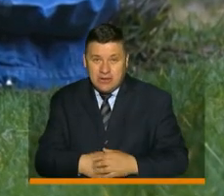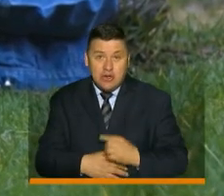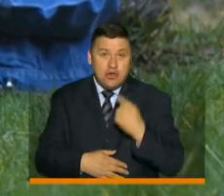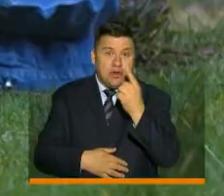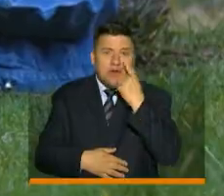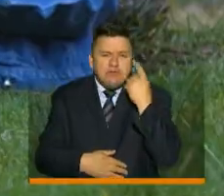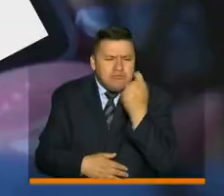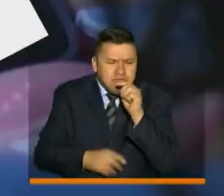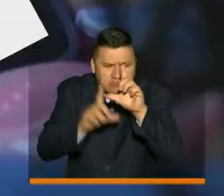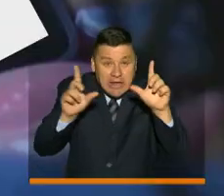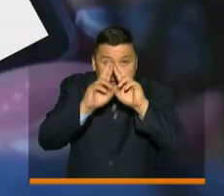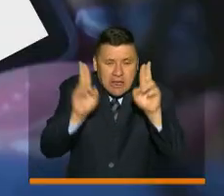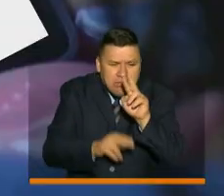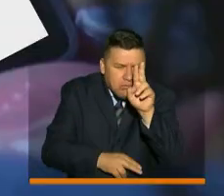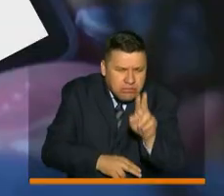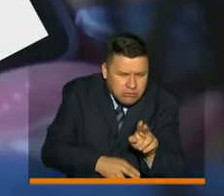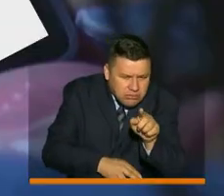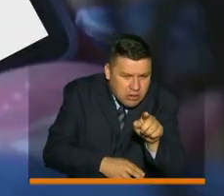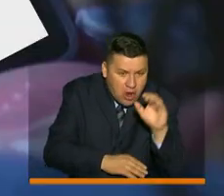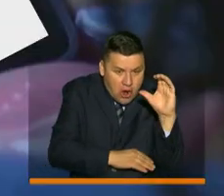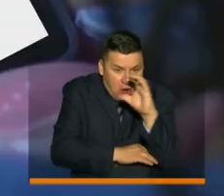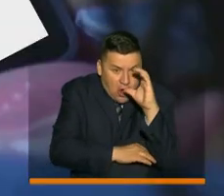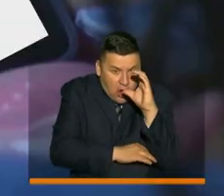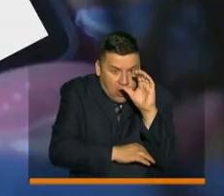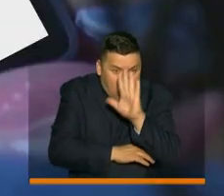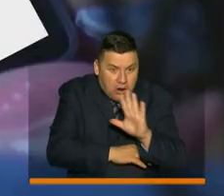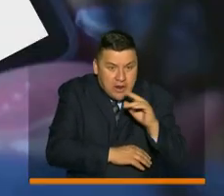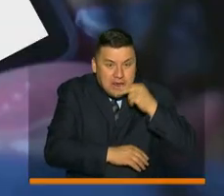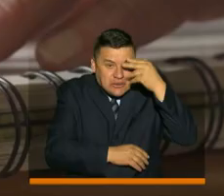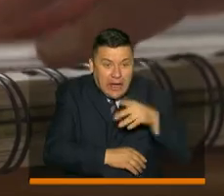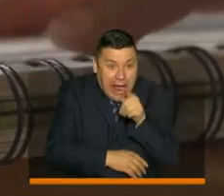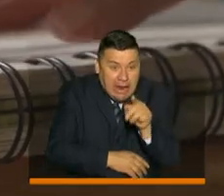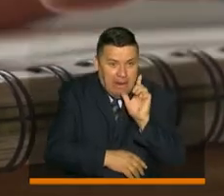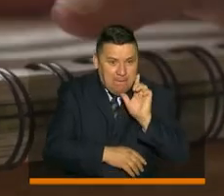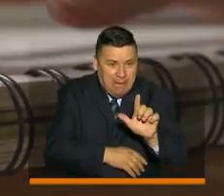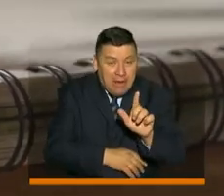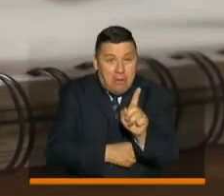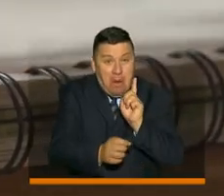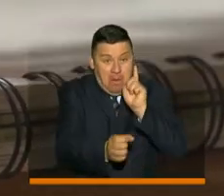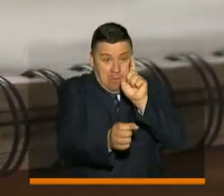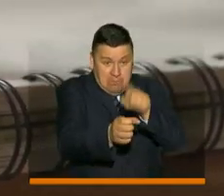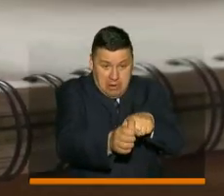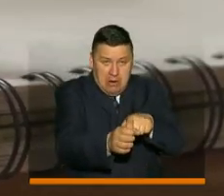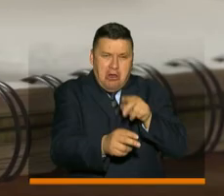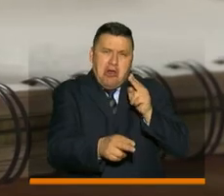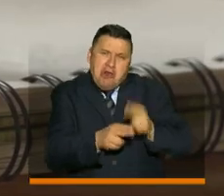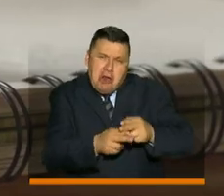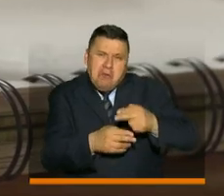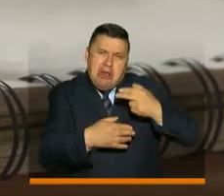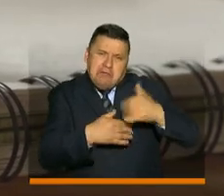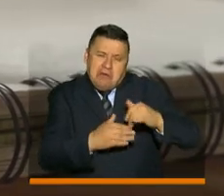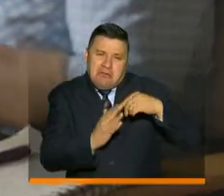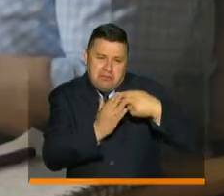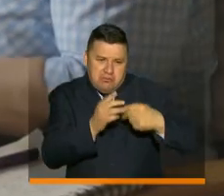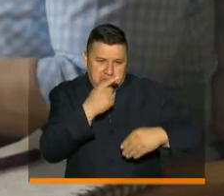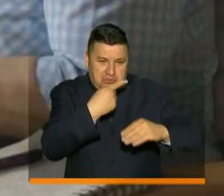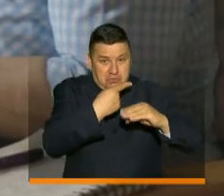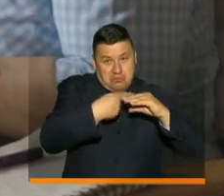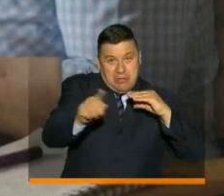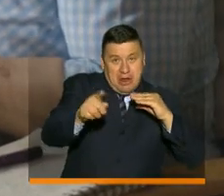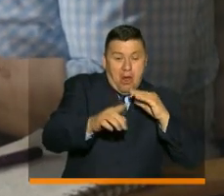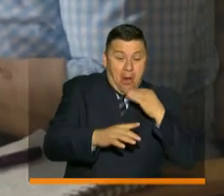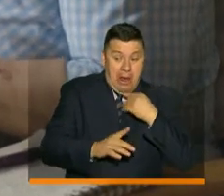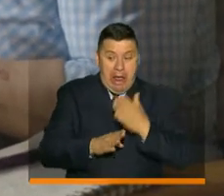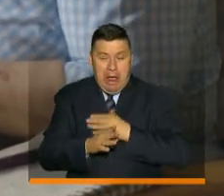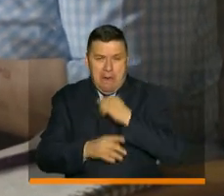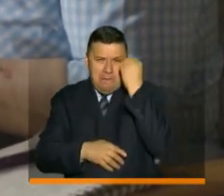Solo debes buscar en internet la página de Colombia, Territorio de Historias. Inscríbete con tus datos personales y envía tu cuento o